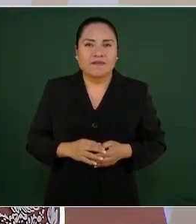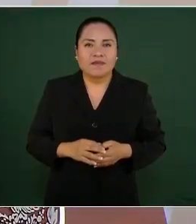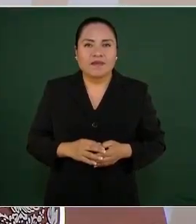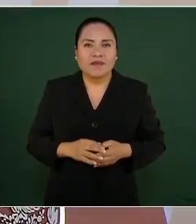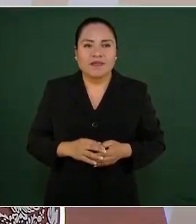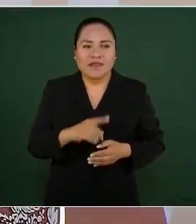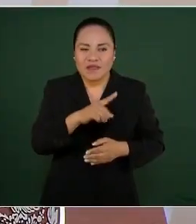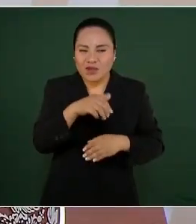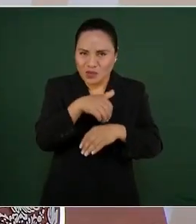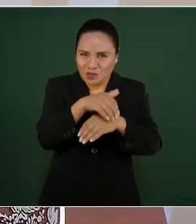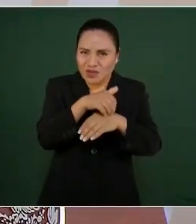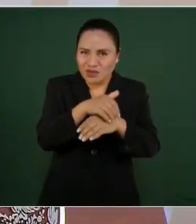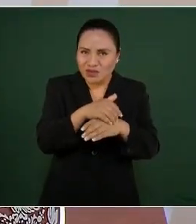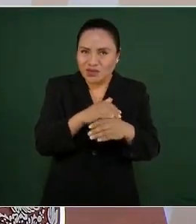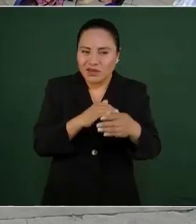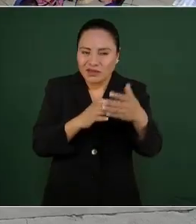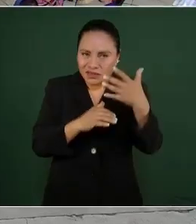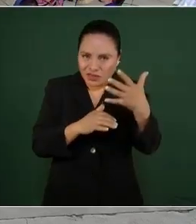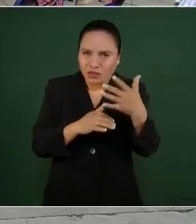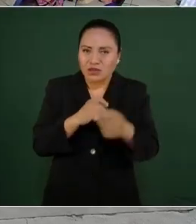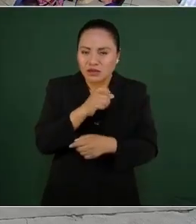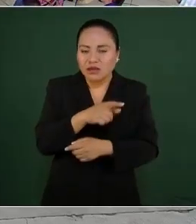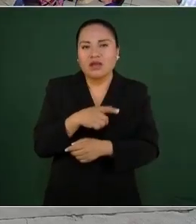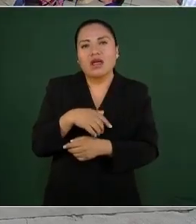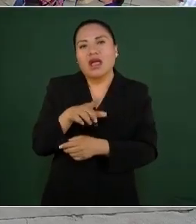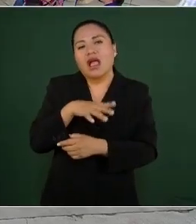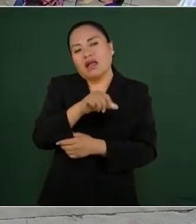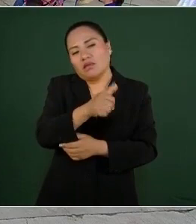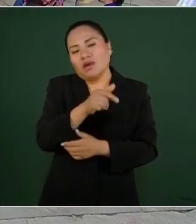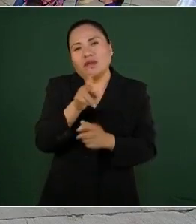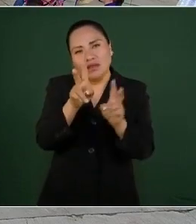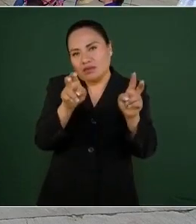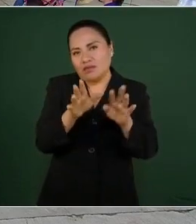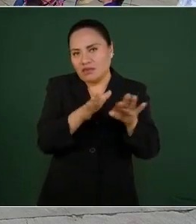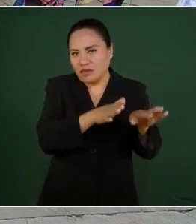ese es un punto de Alicia,